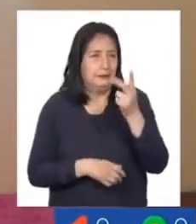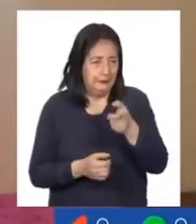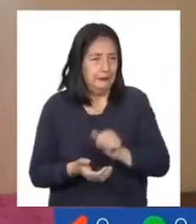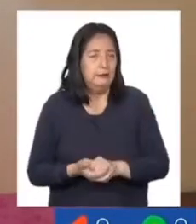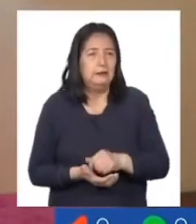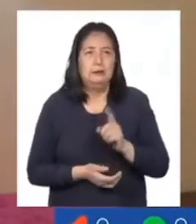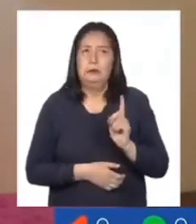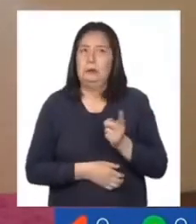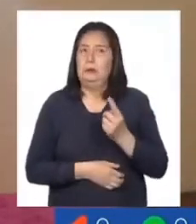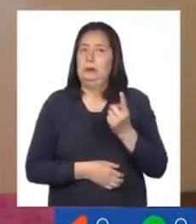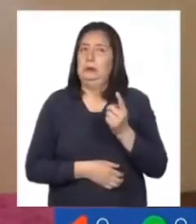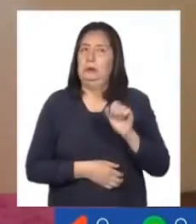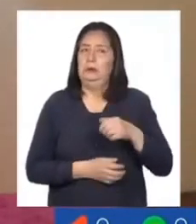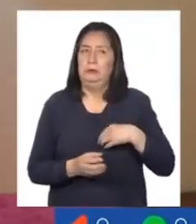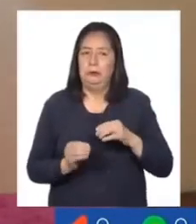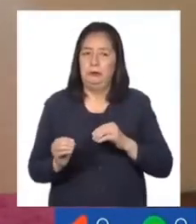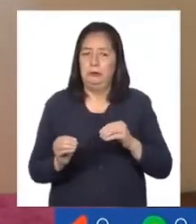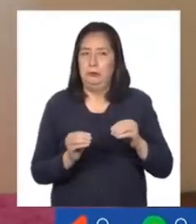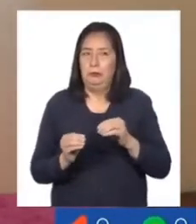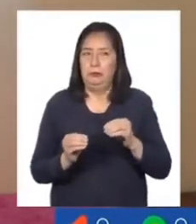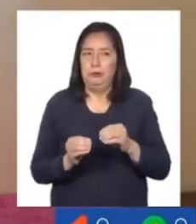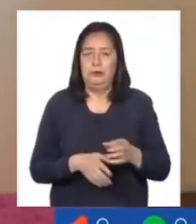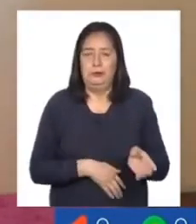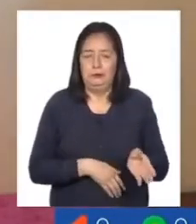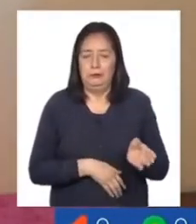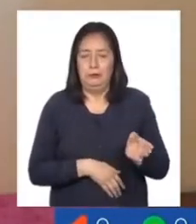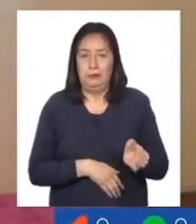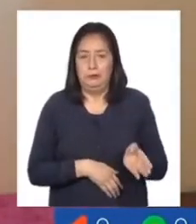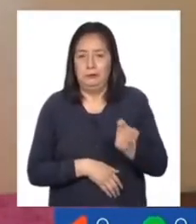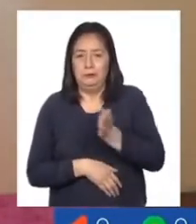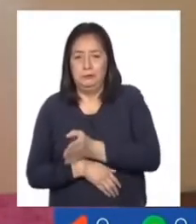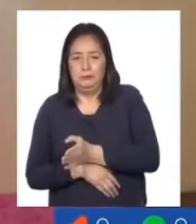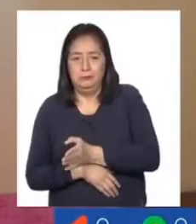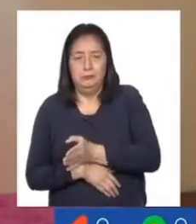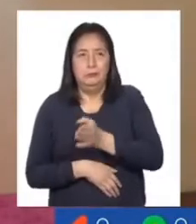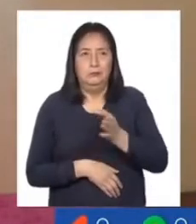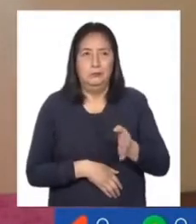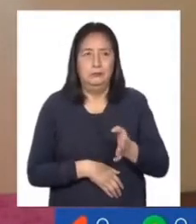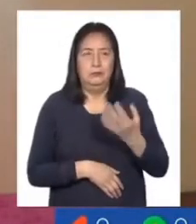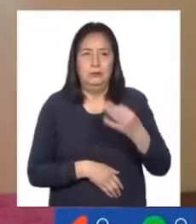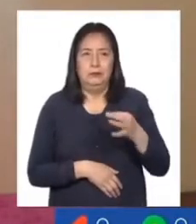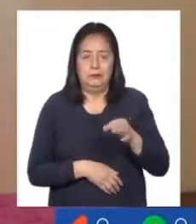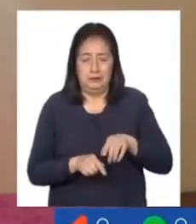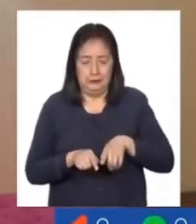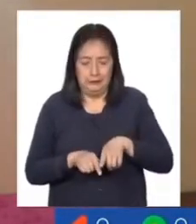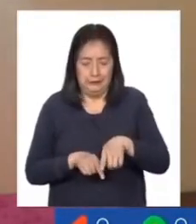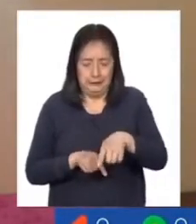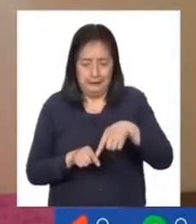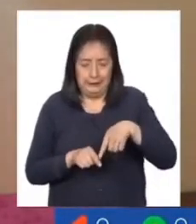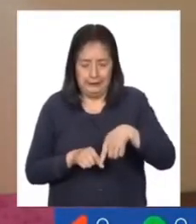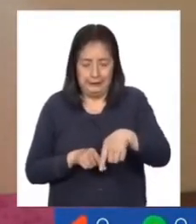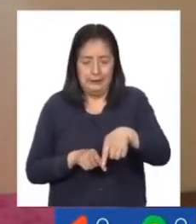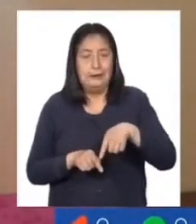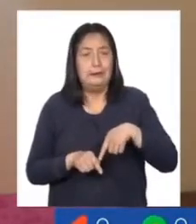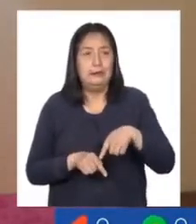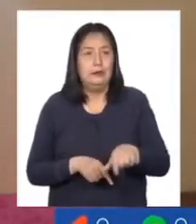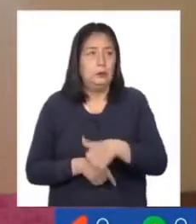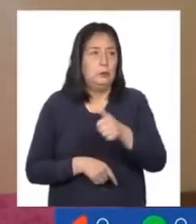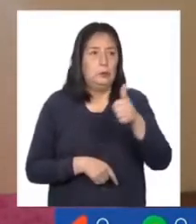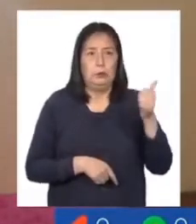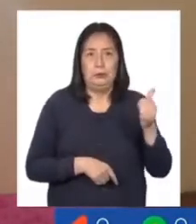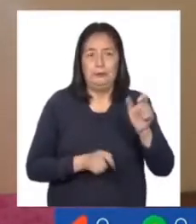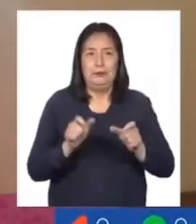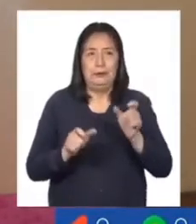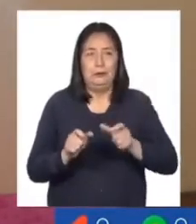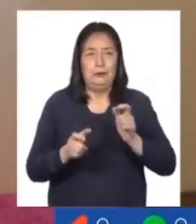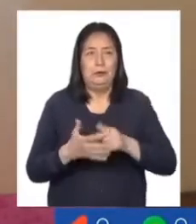Él solamente podrá desplazarse de derecha a izquierda, siempre sobre la línea. Los demás